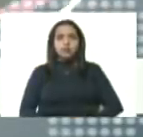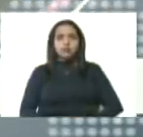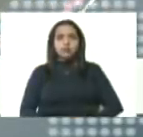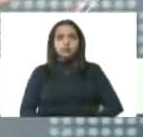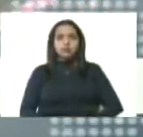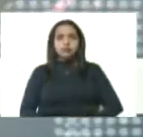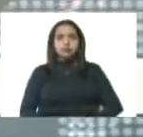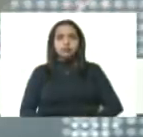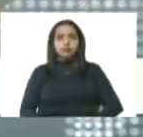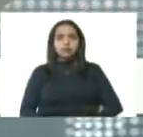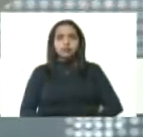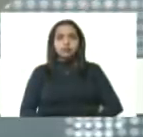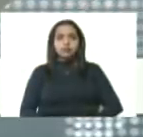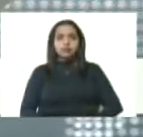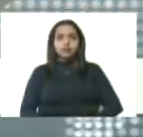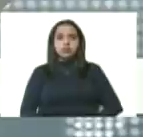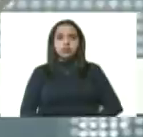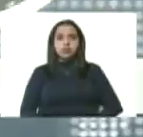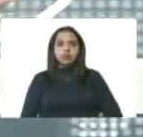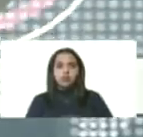en el mundo.